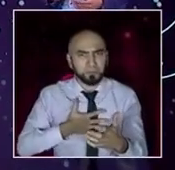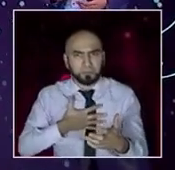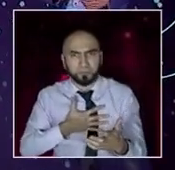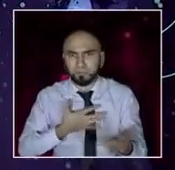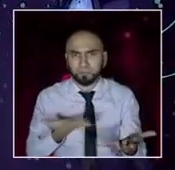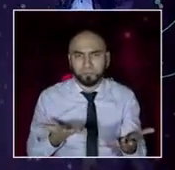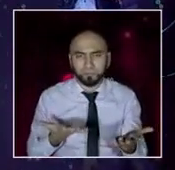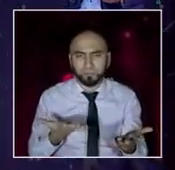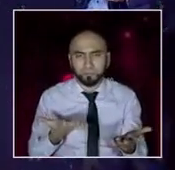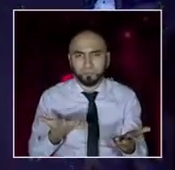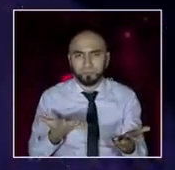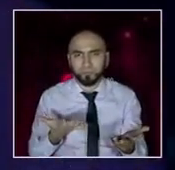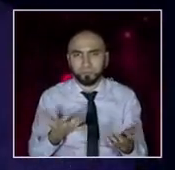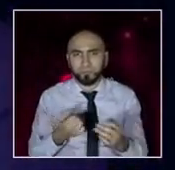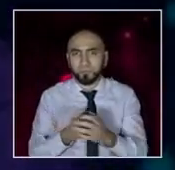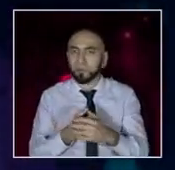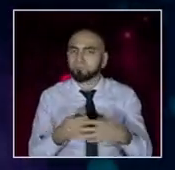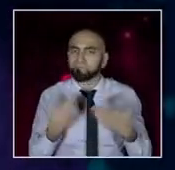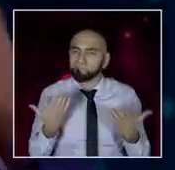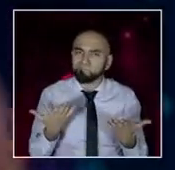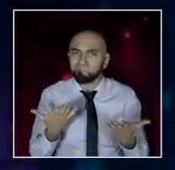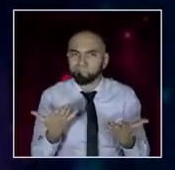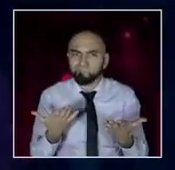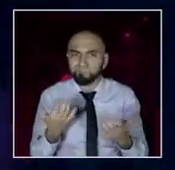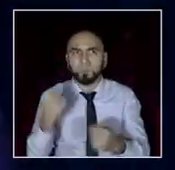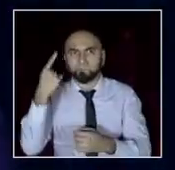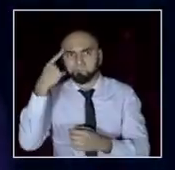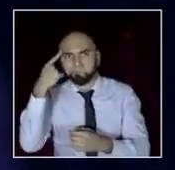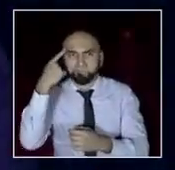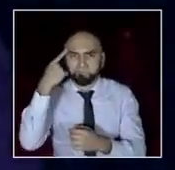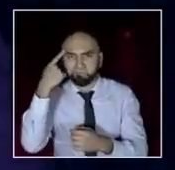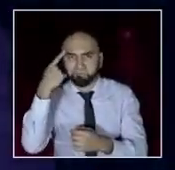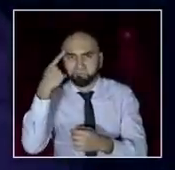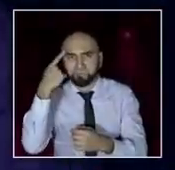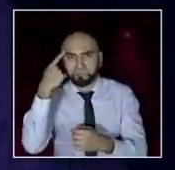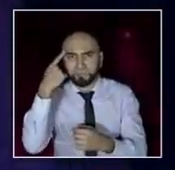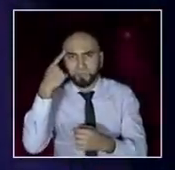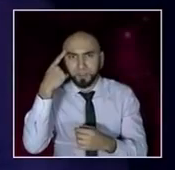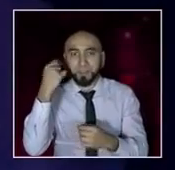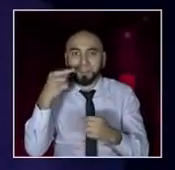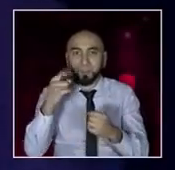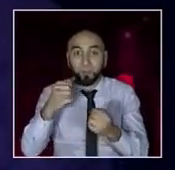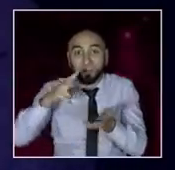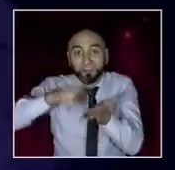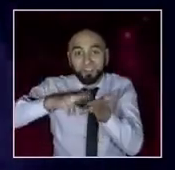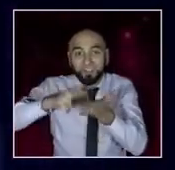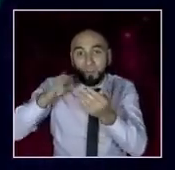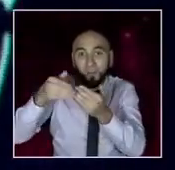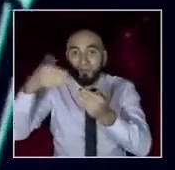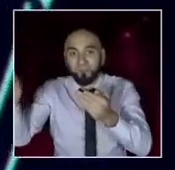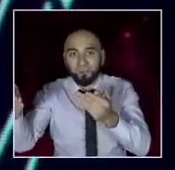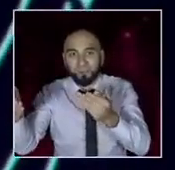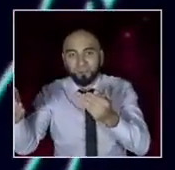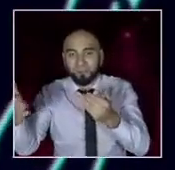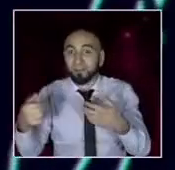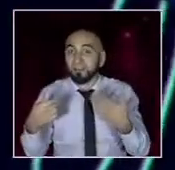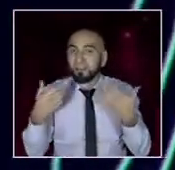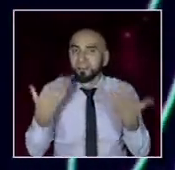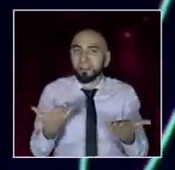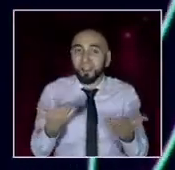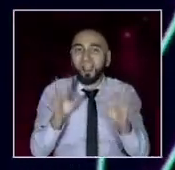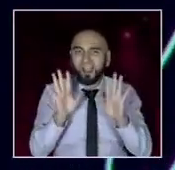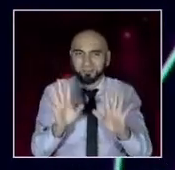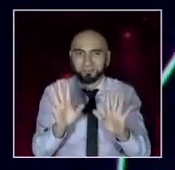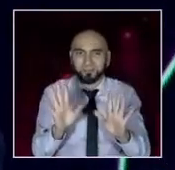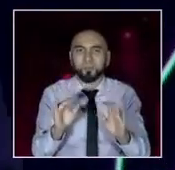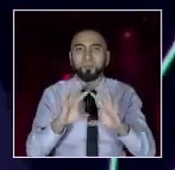ser. Y eso crea percepciones de esta realidad externa. Eso es como es el mundo,